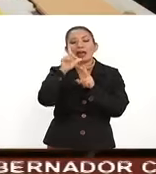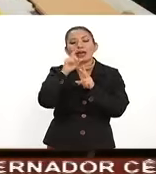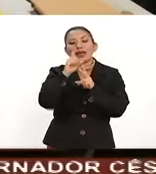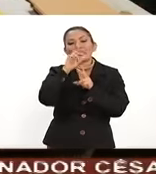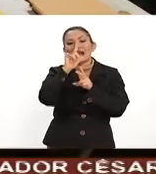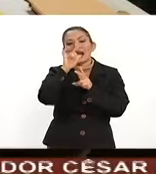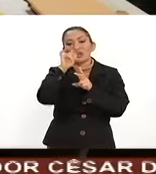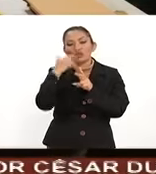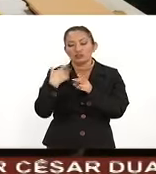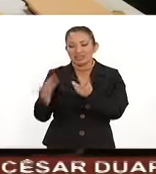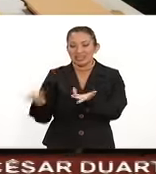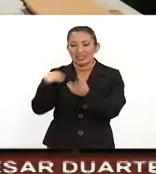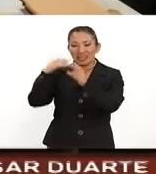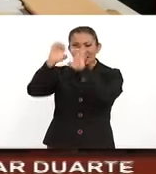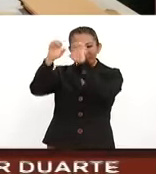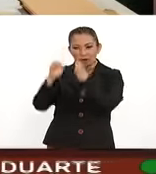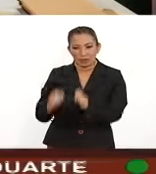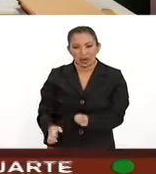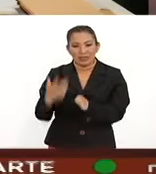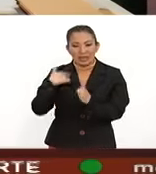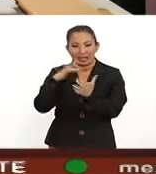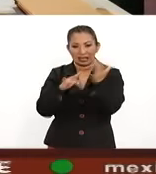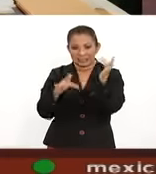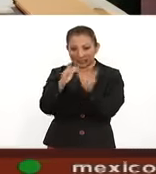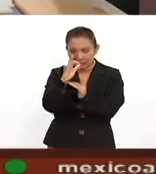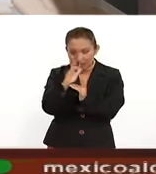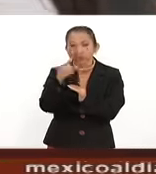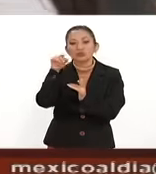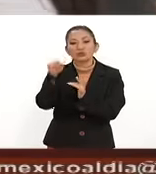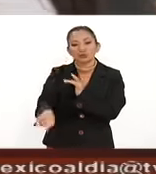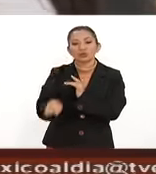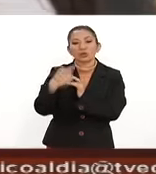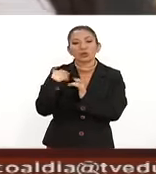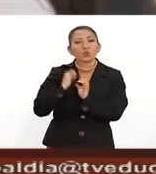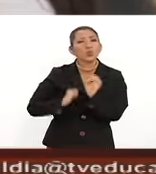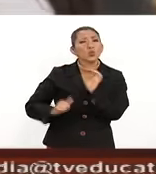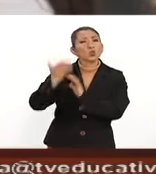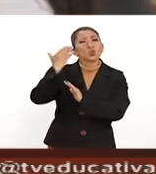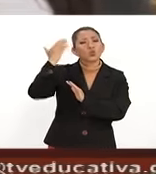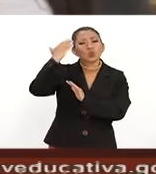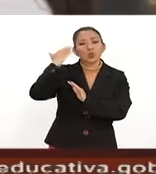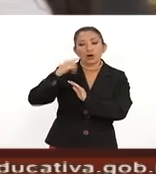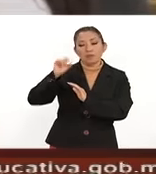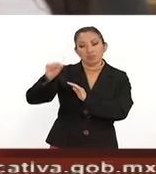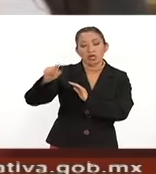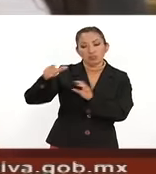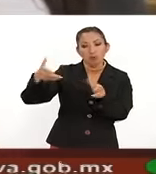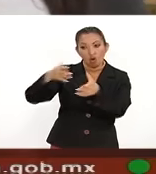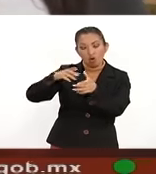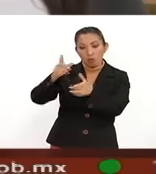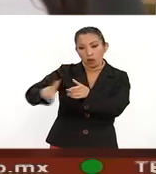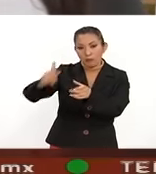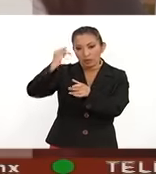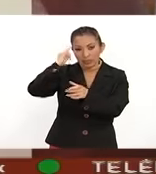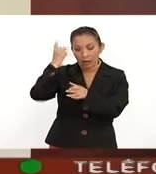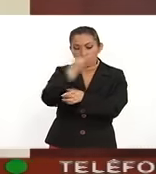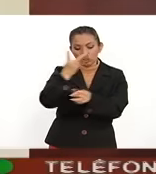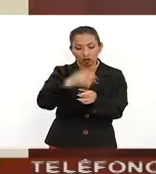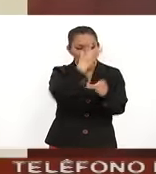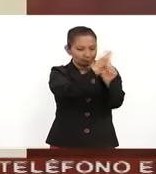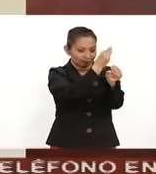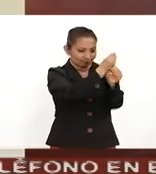Cristo de la Resurrección, imágenes vinculadas a los rituales de exequias que se realizan en dicha comunidad indígena. Ambas piezas